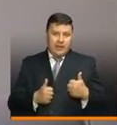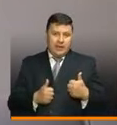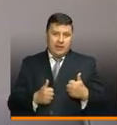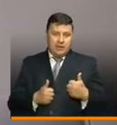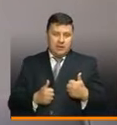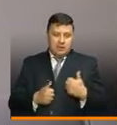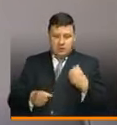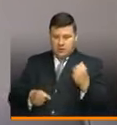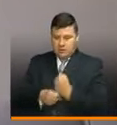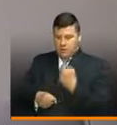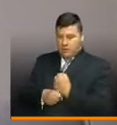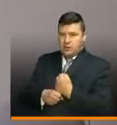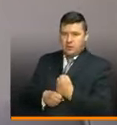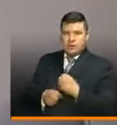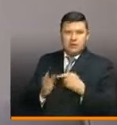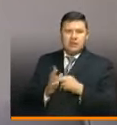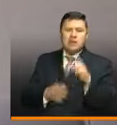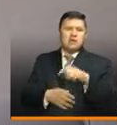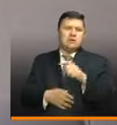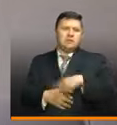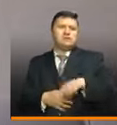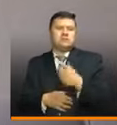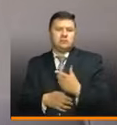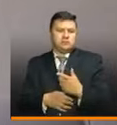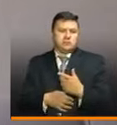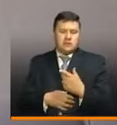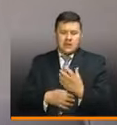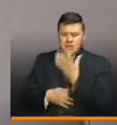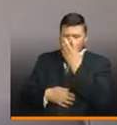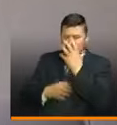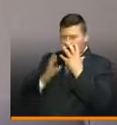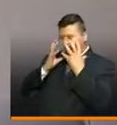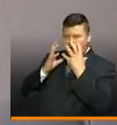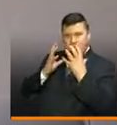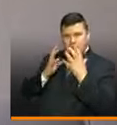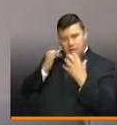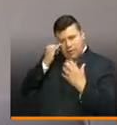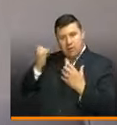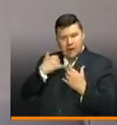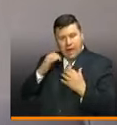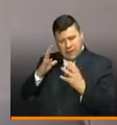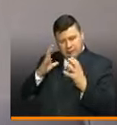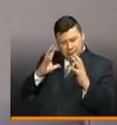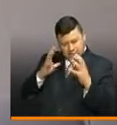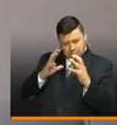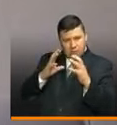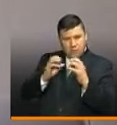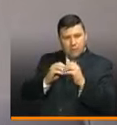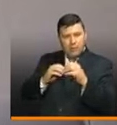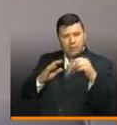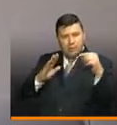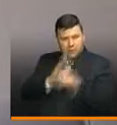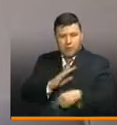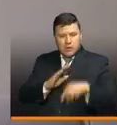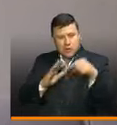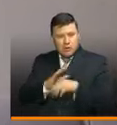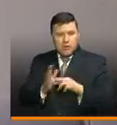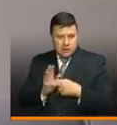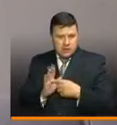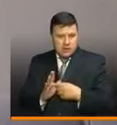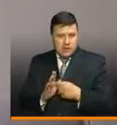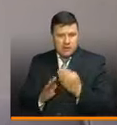su labor sin tener la menor molestia posible por esto, pero sí intentar proporcionarles lo que es